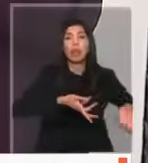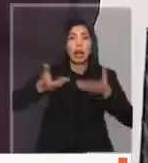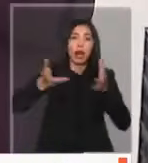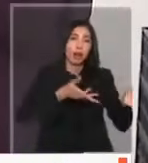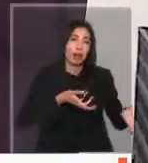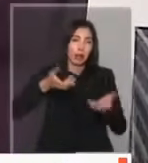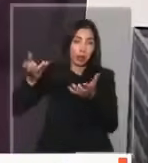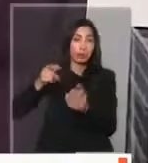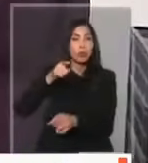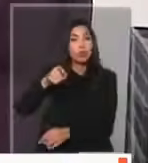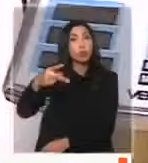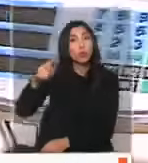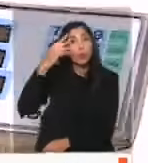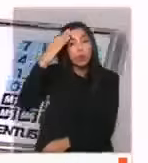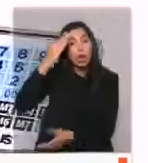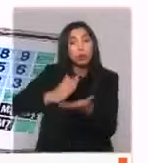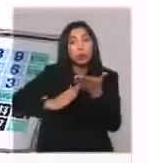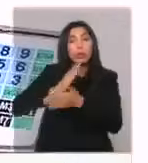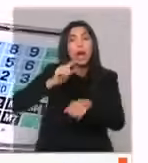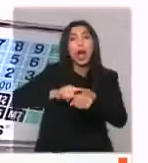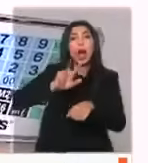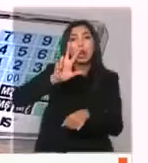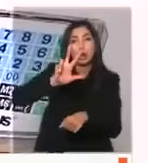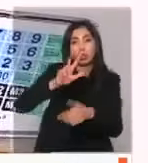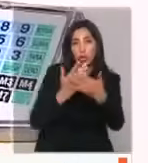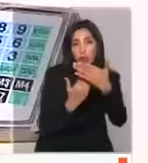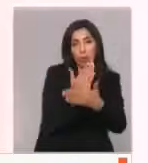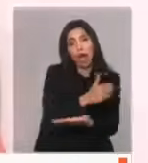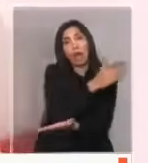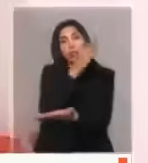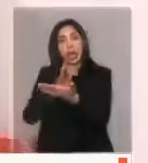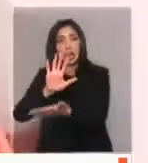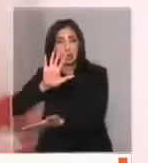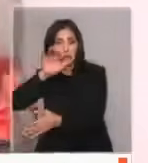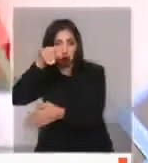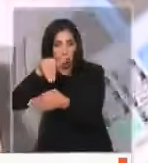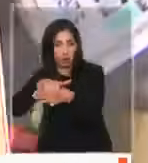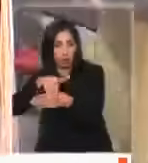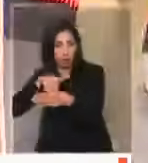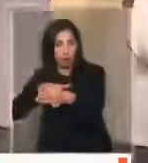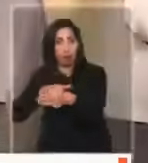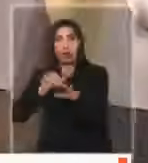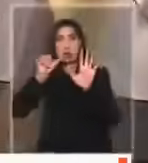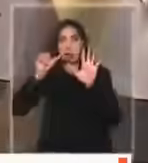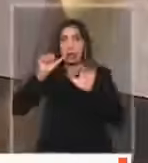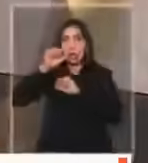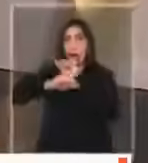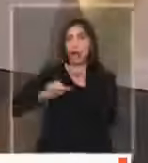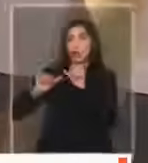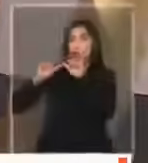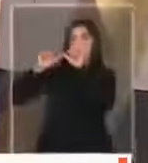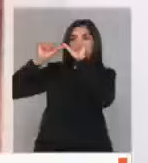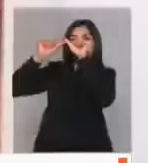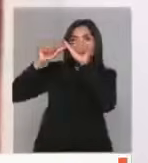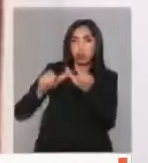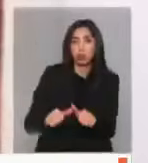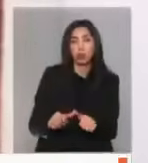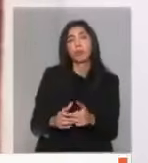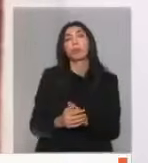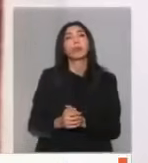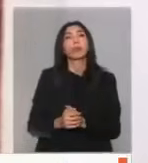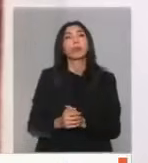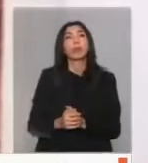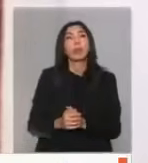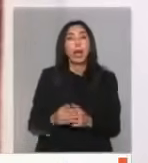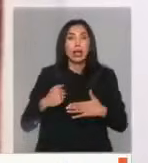día laboral comienza a las 8 de la mañana y termina a las 5 de la tarde. Así hace 6 años los que lleva en la chacinería.